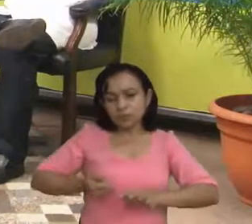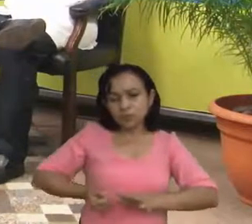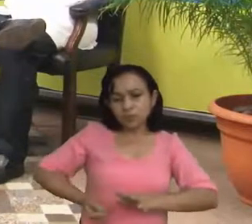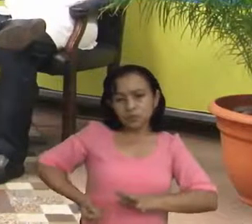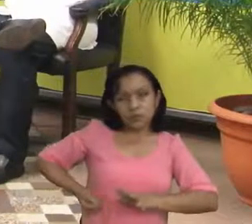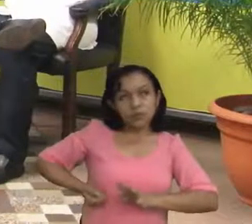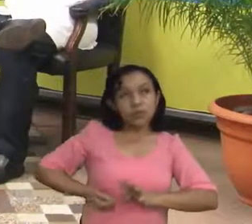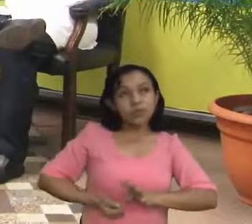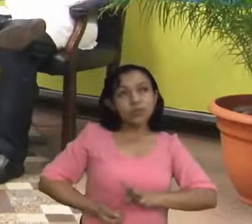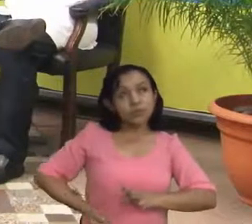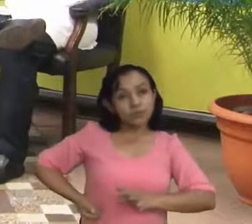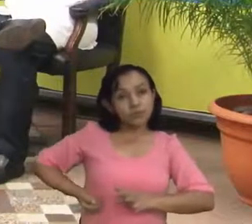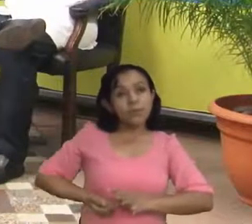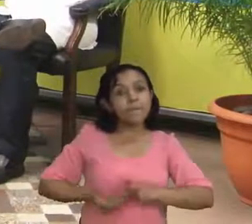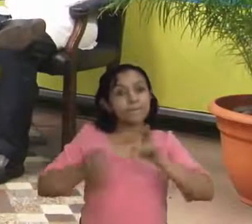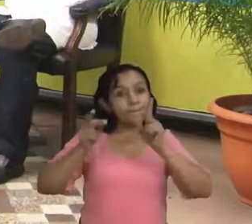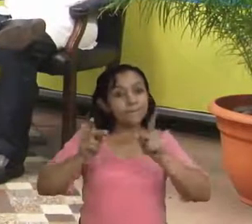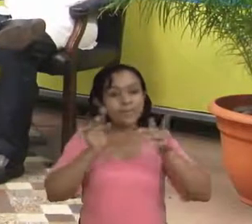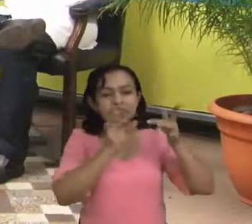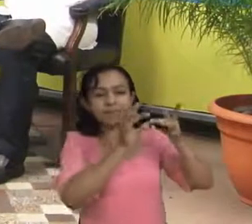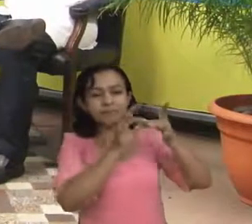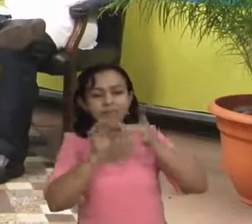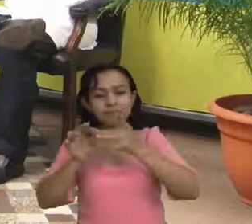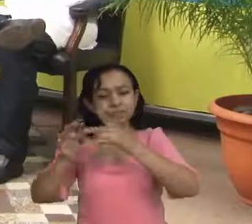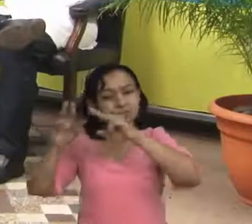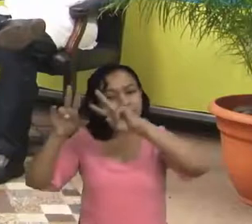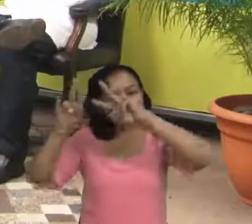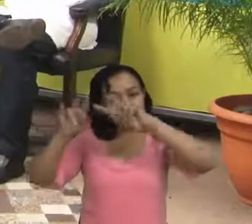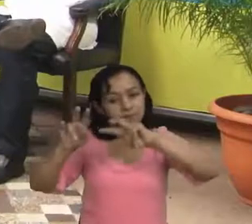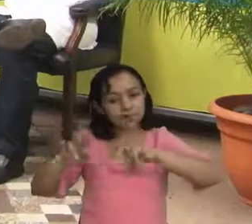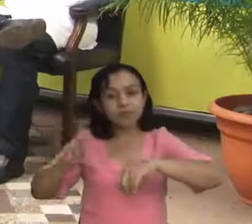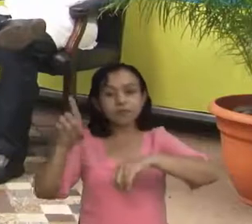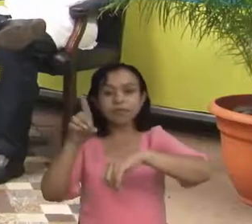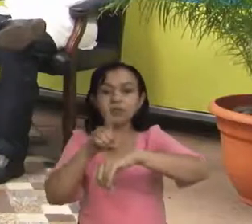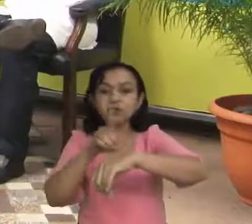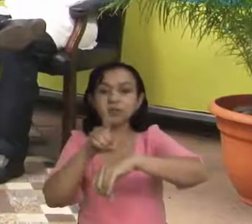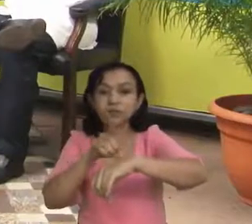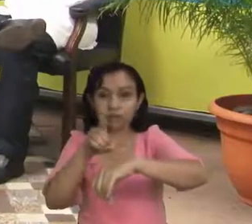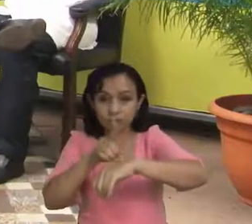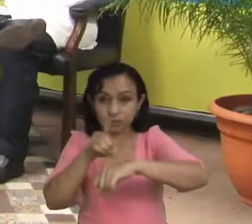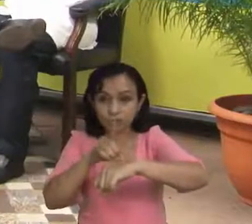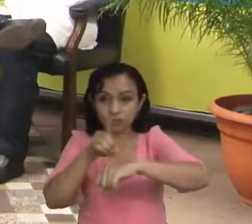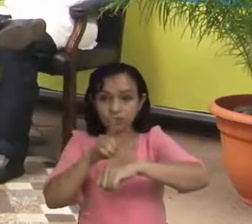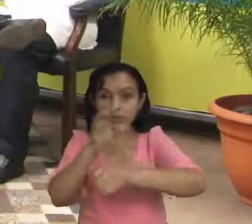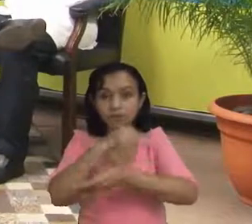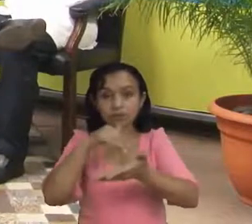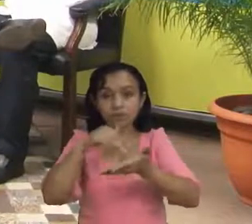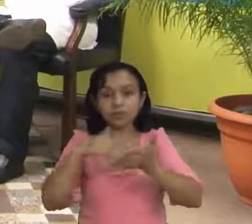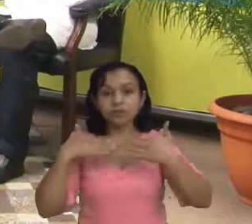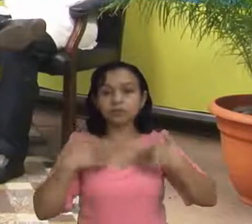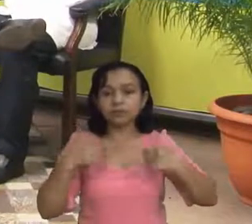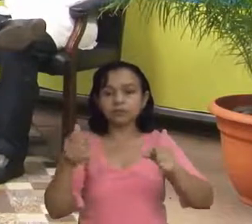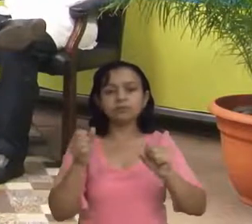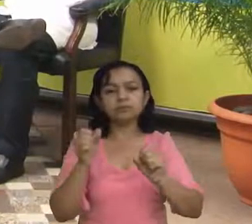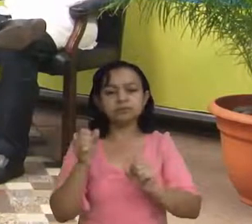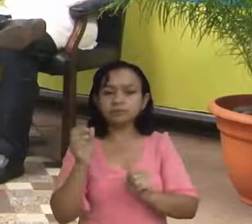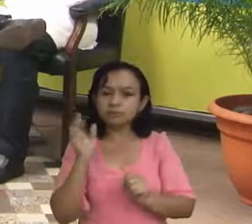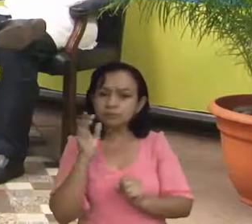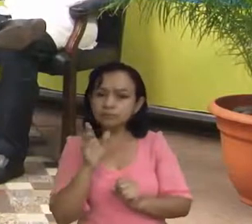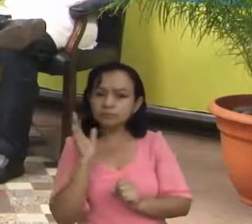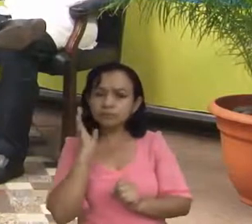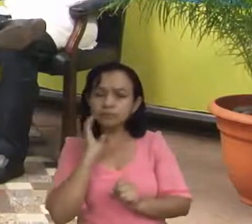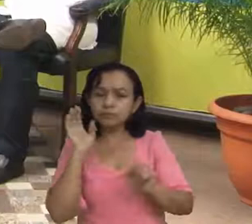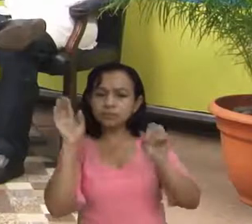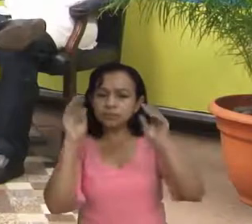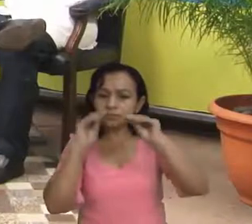¿verdad?, de última generación, y la mayoría de los médicos generales que están en estos centros de salud están ya provistos de un